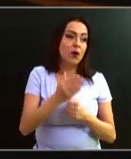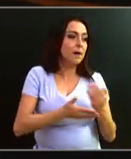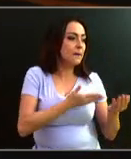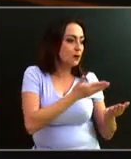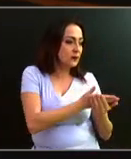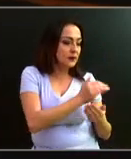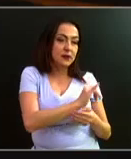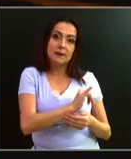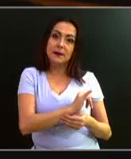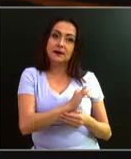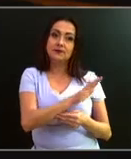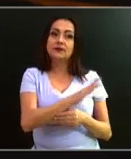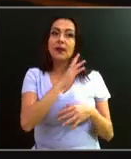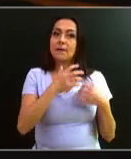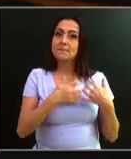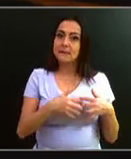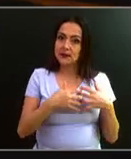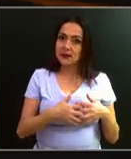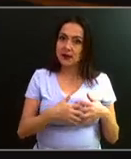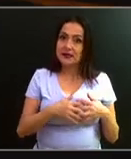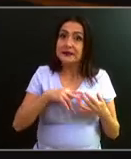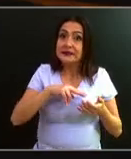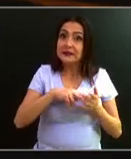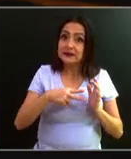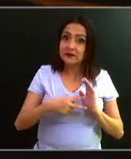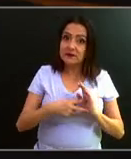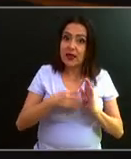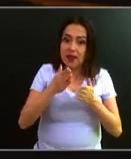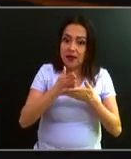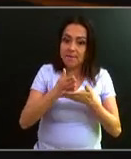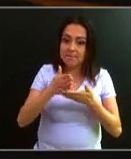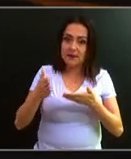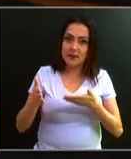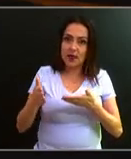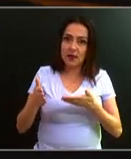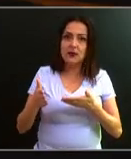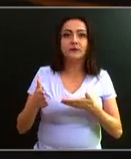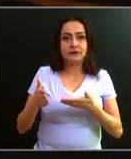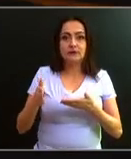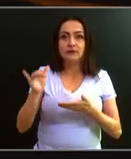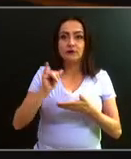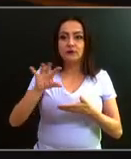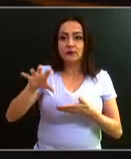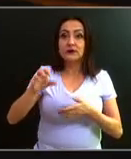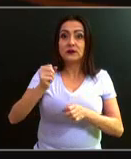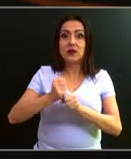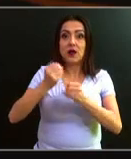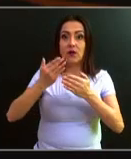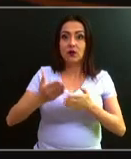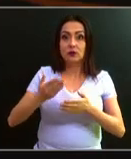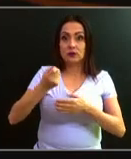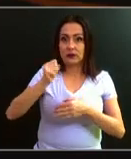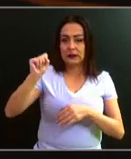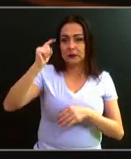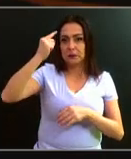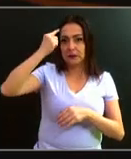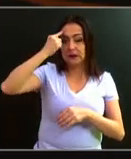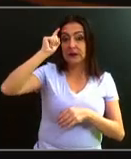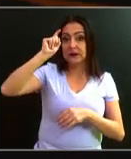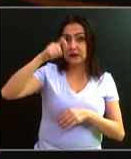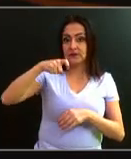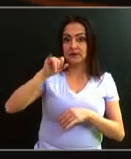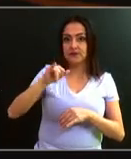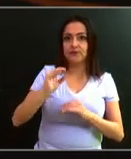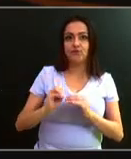propuesta del sector empresarial, significan la mitad de lo que por su parte el sector trabajador o sindical considera debería ser